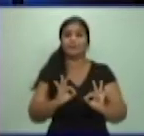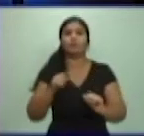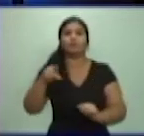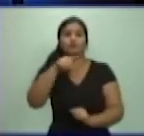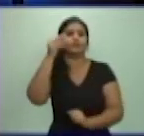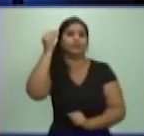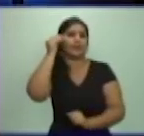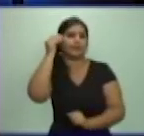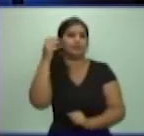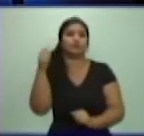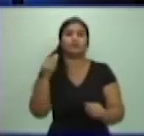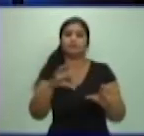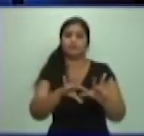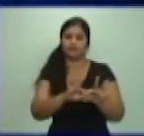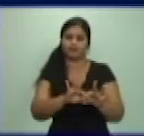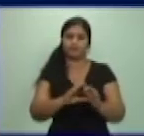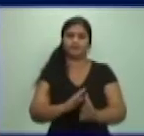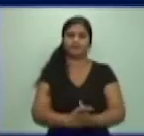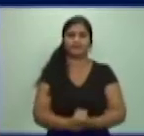clase. Veamos entonces,